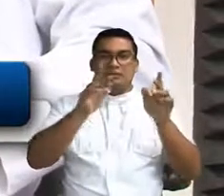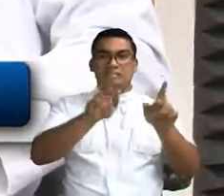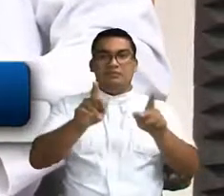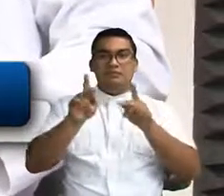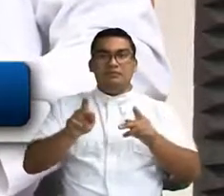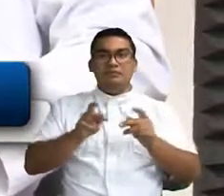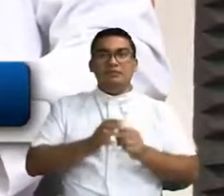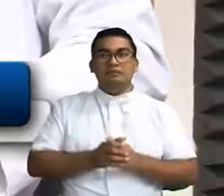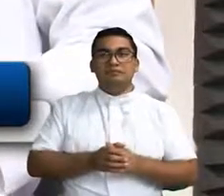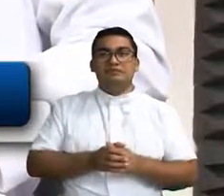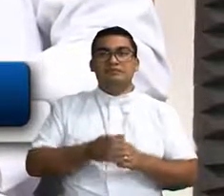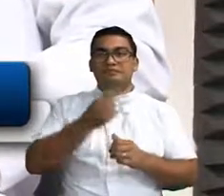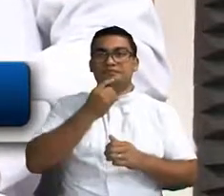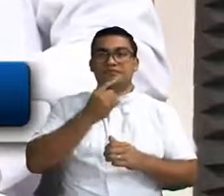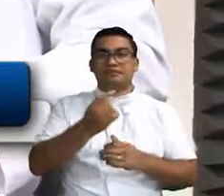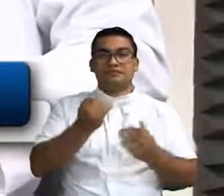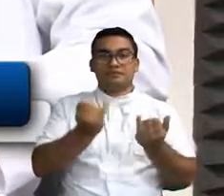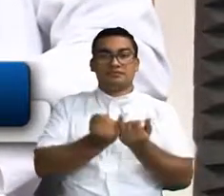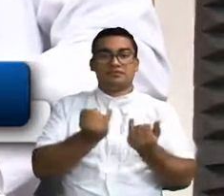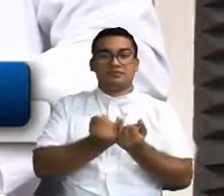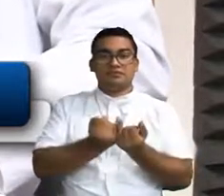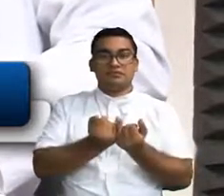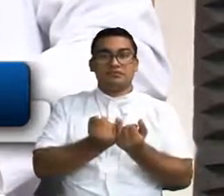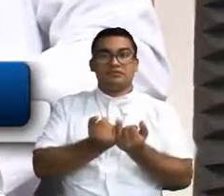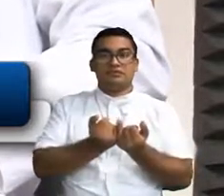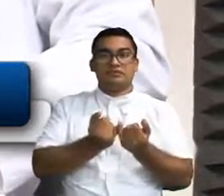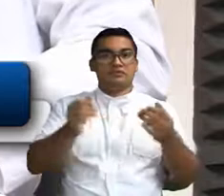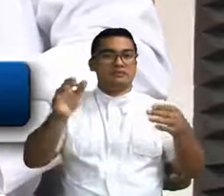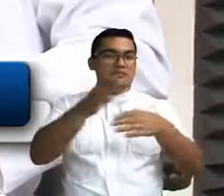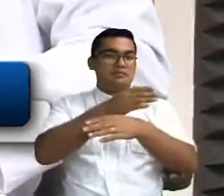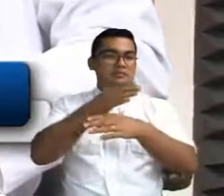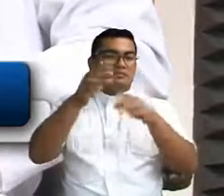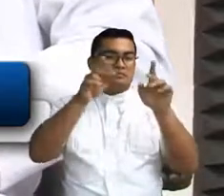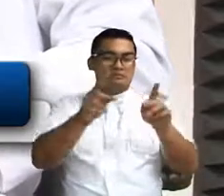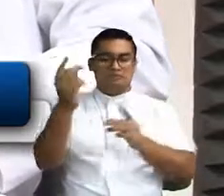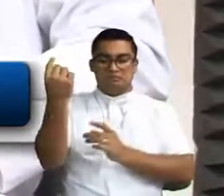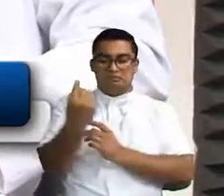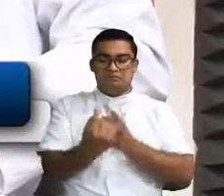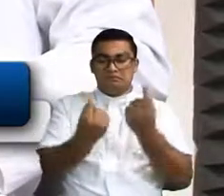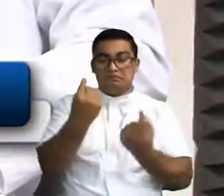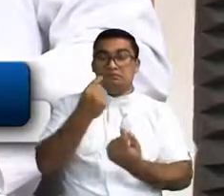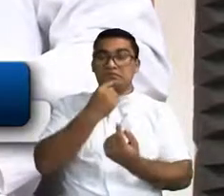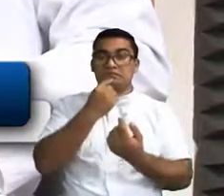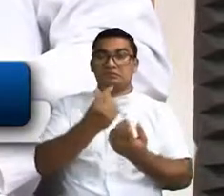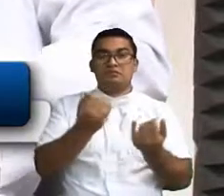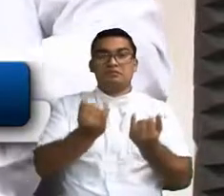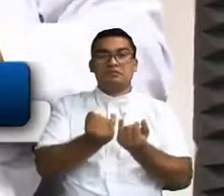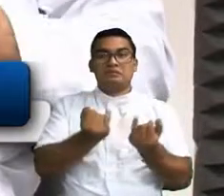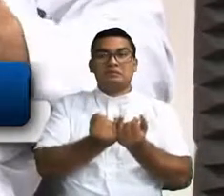general. Nosotros le brindamos atención a todo tipo de pacientes y ahí donde